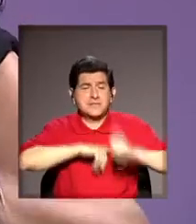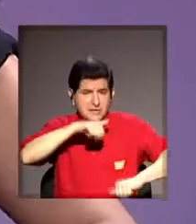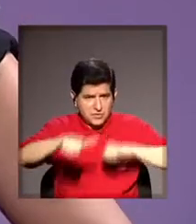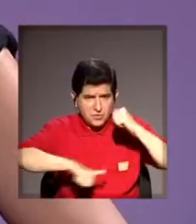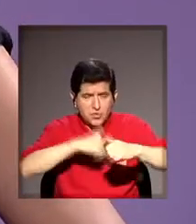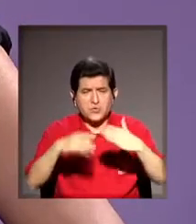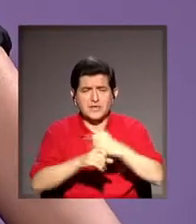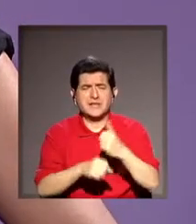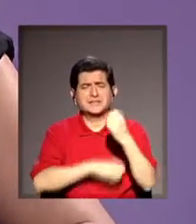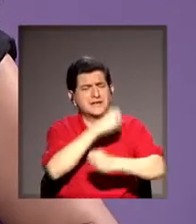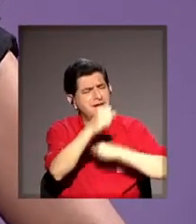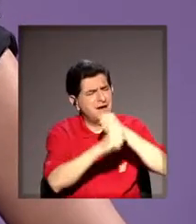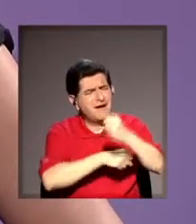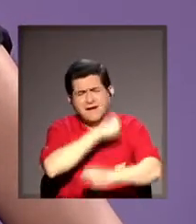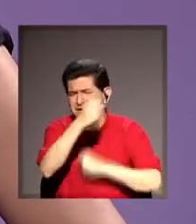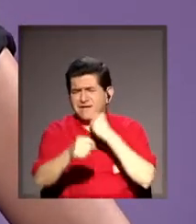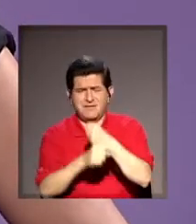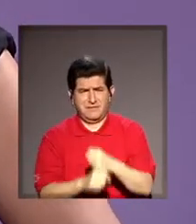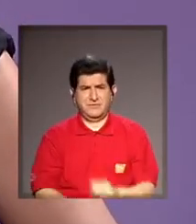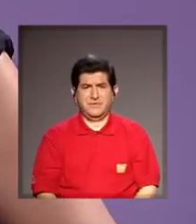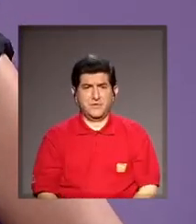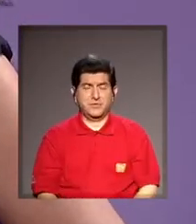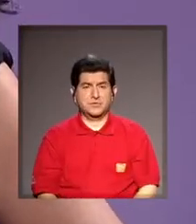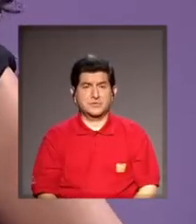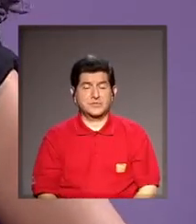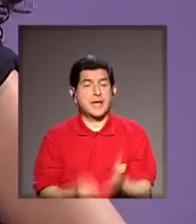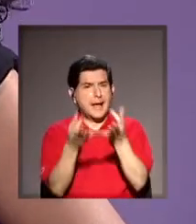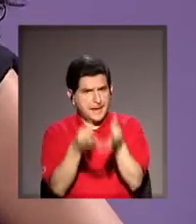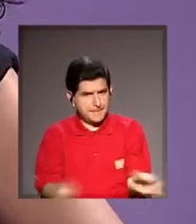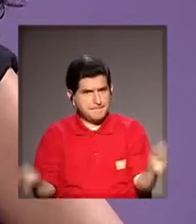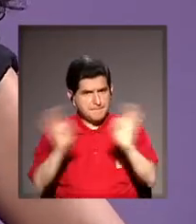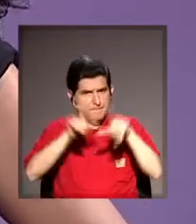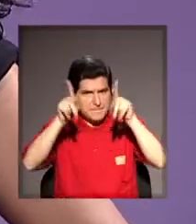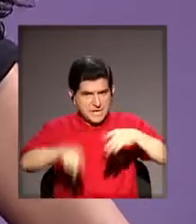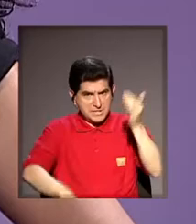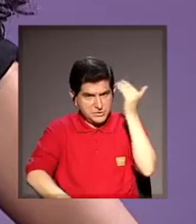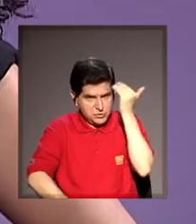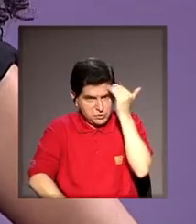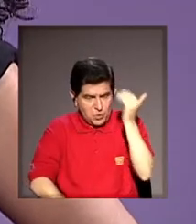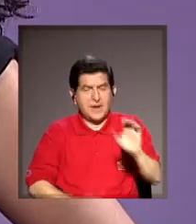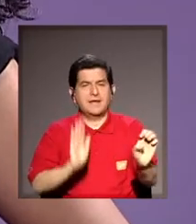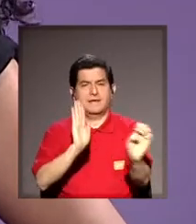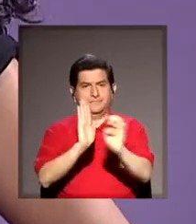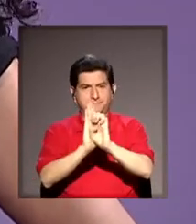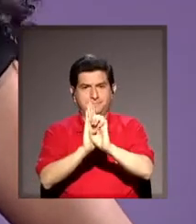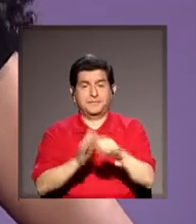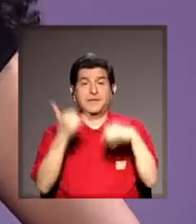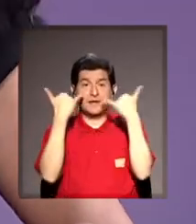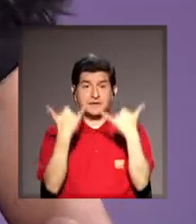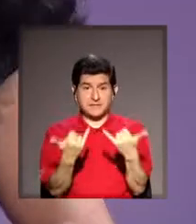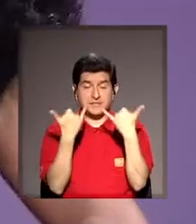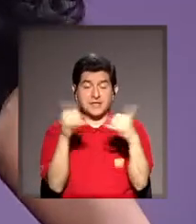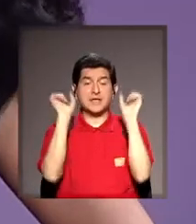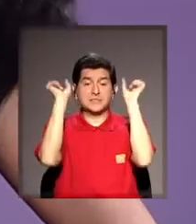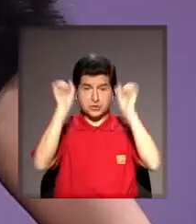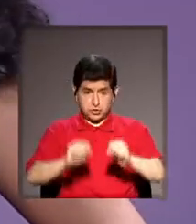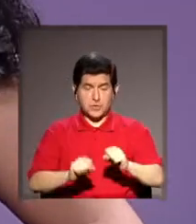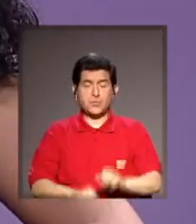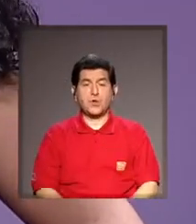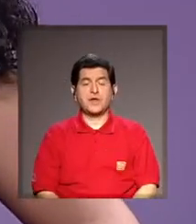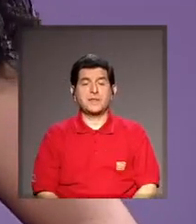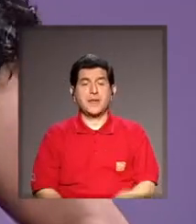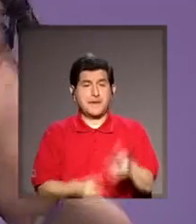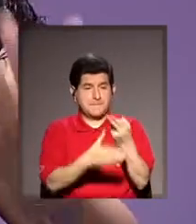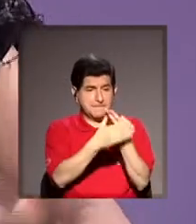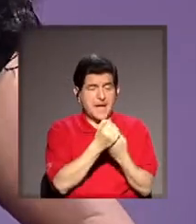venido dando desde hace muchos años uno de los para que es importante que las personas conozcan es por ejemplo que ya es posible asegurar a la